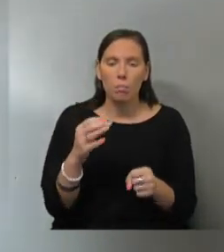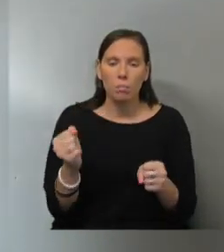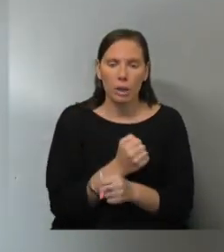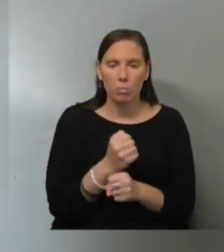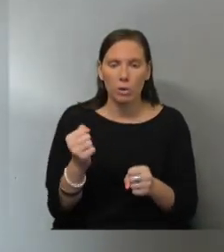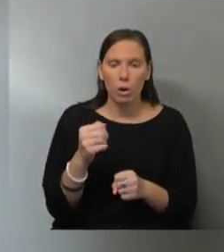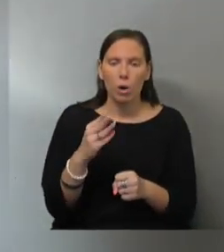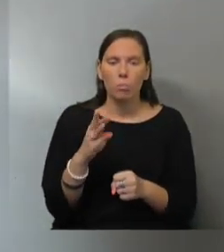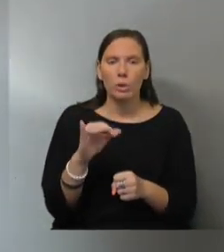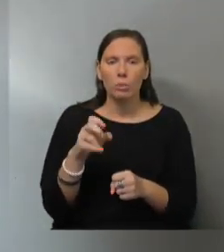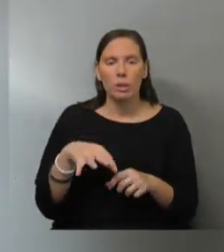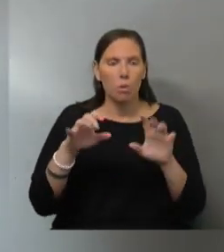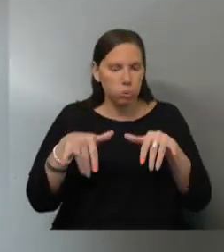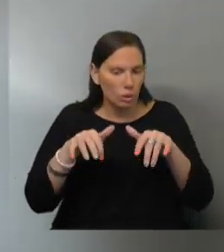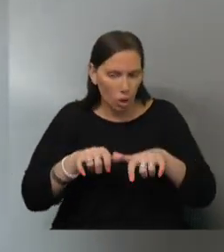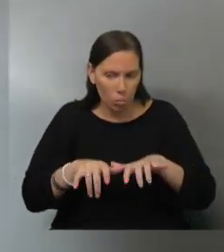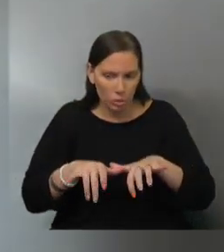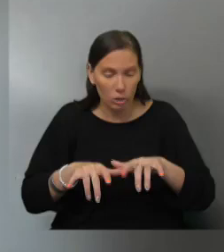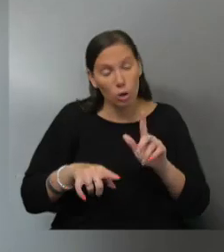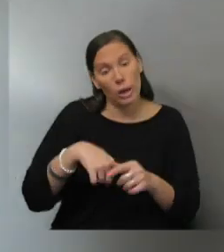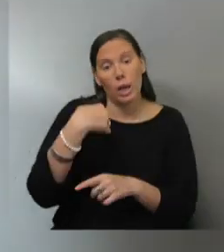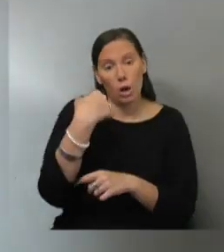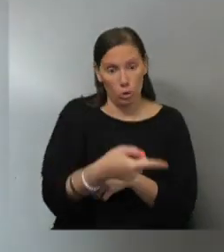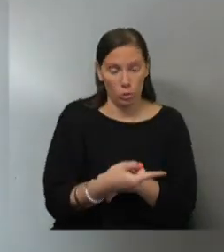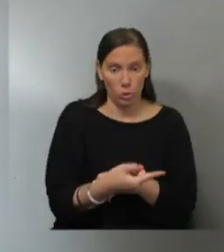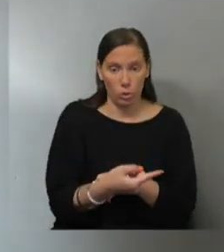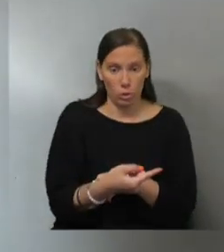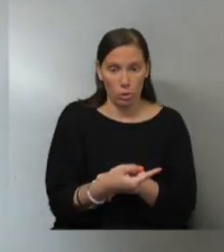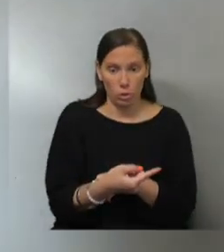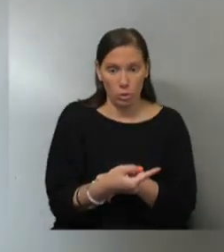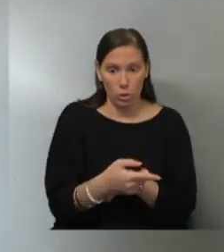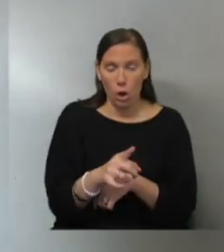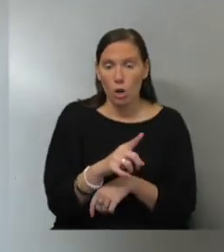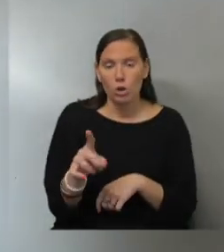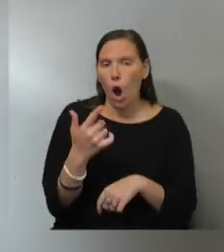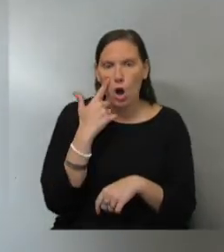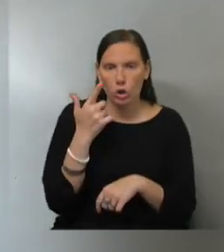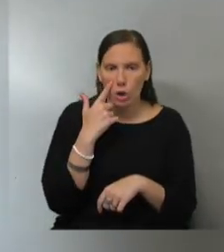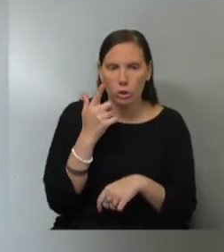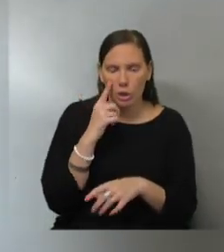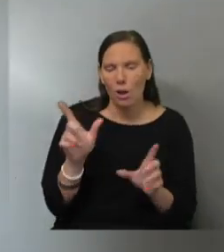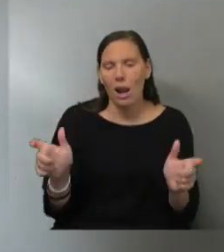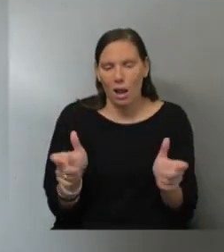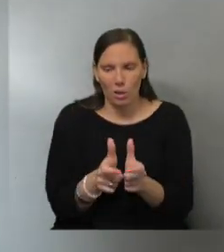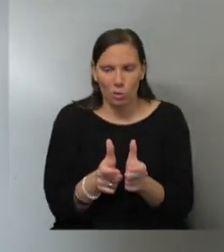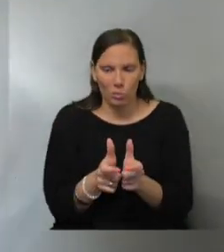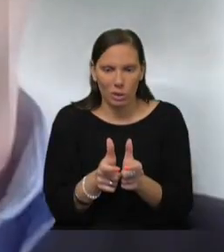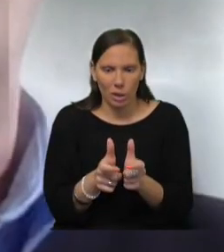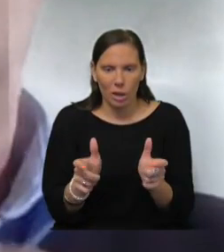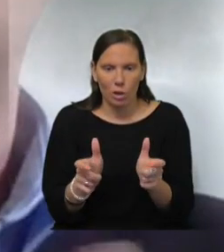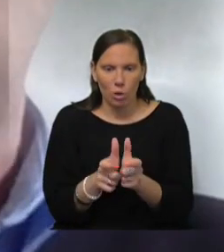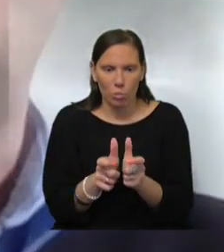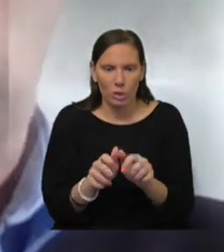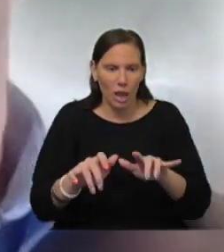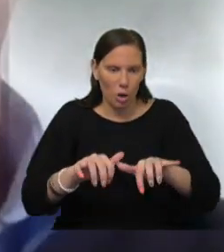computación y hopfield que en realidad no es tan conocido en la comunidad por lo menos en la comunidad de la